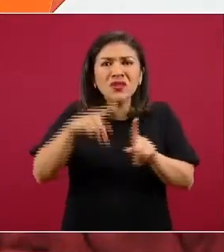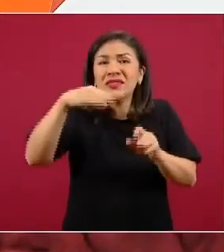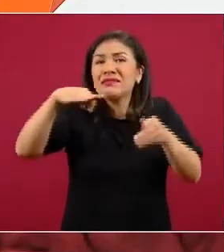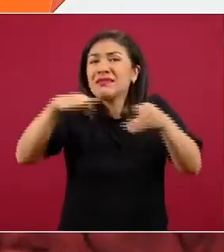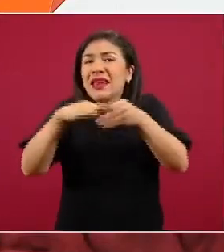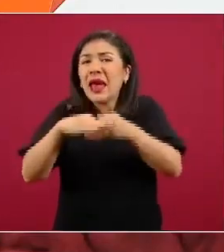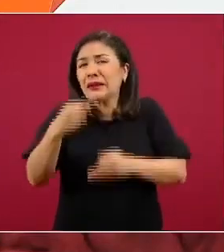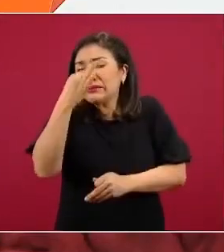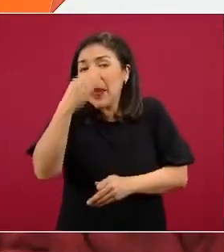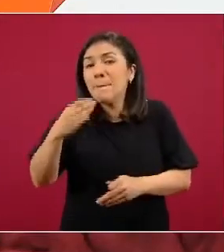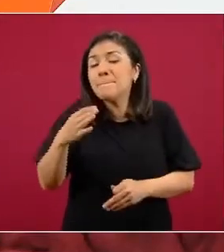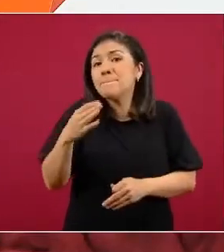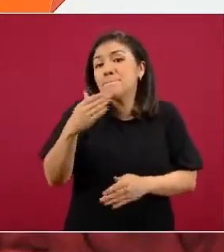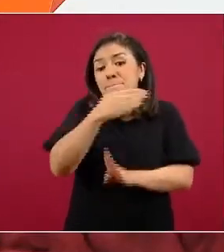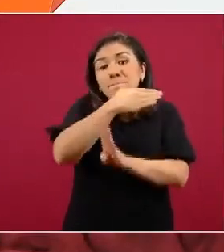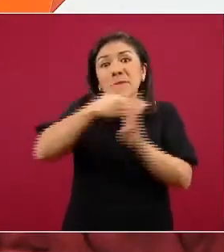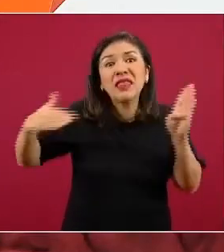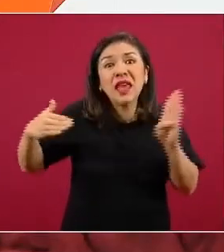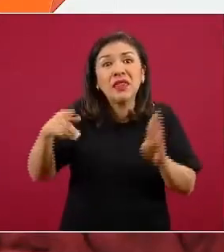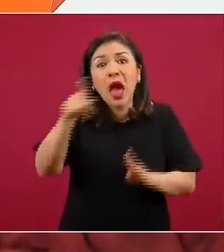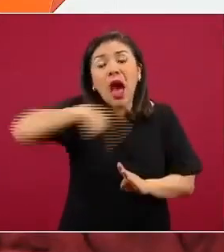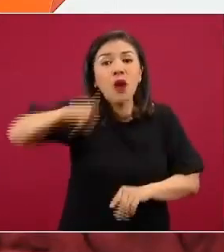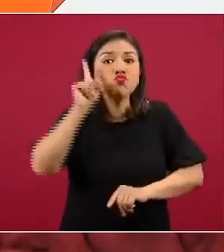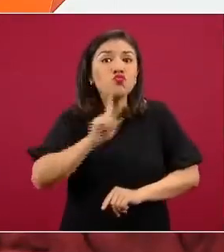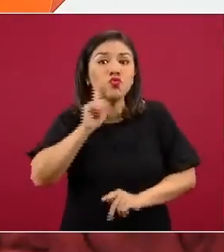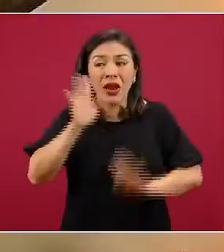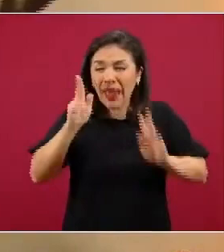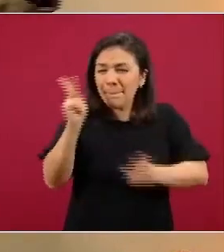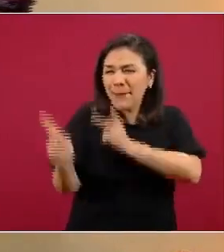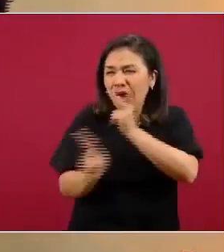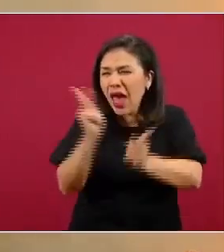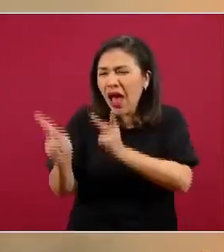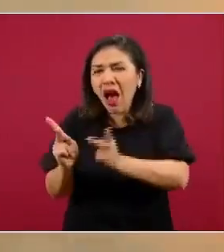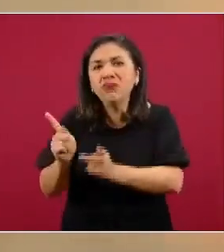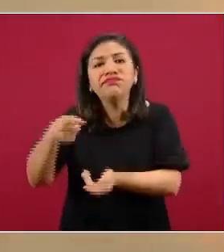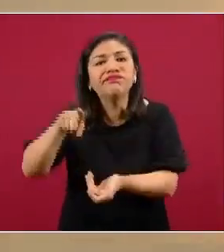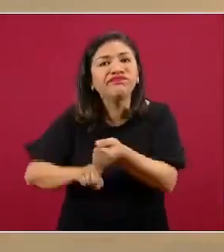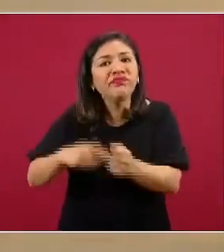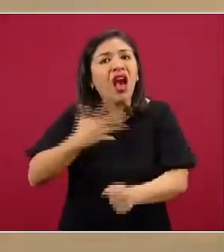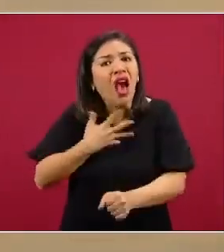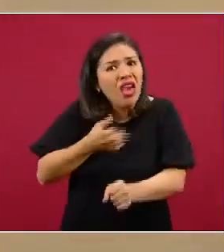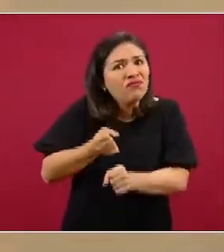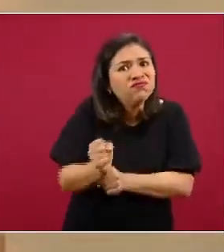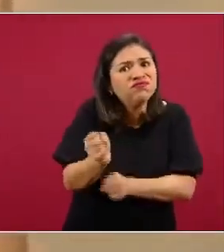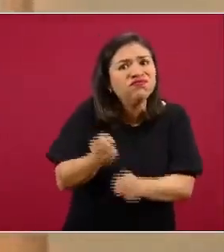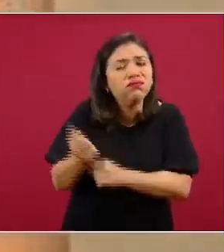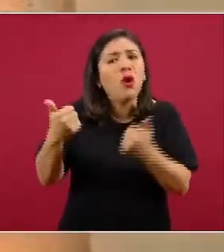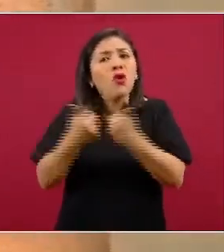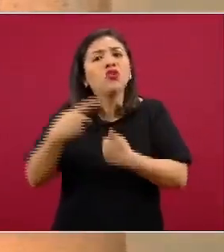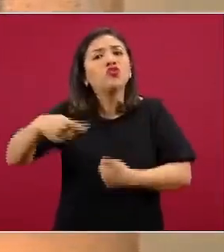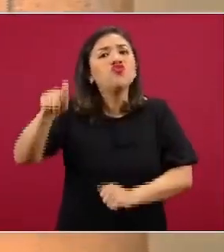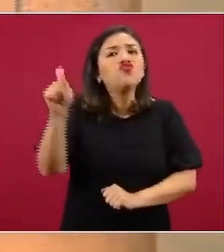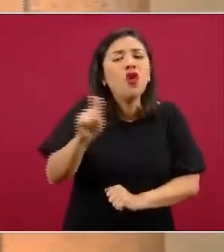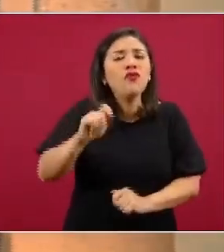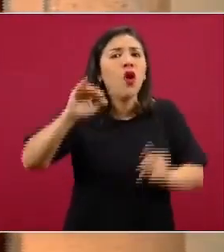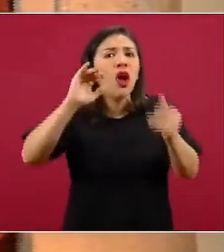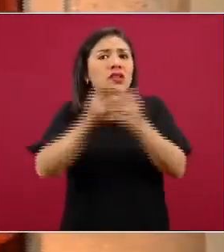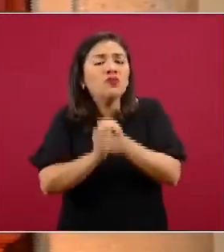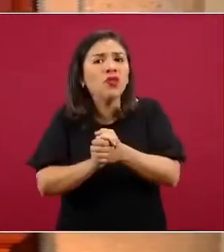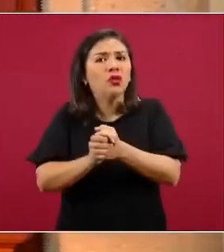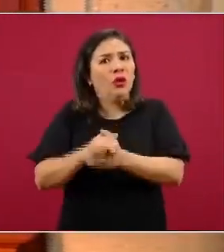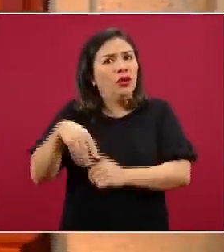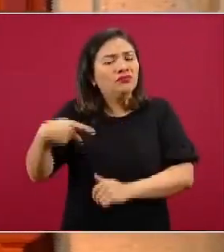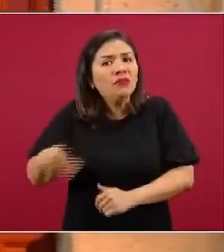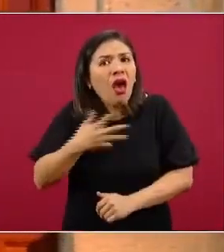fueron encuestadas en esta encuesta reportaron el haber recibido en la relación de pareja, en estas relaciones de